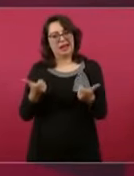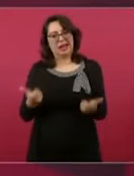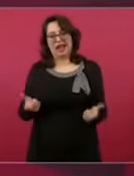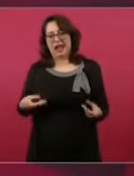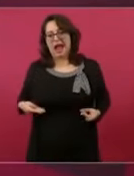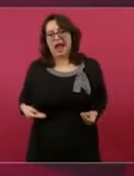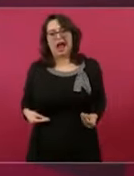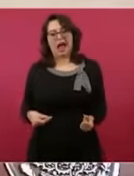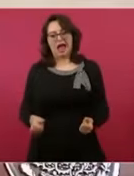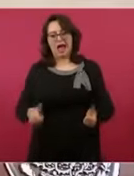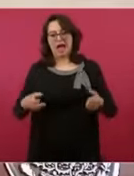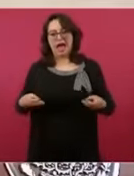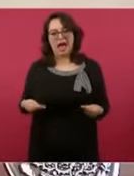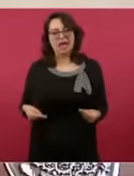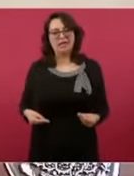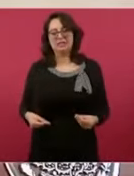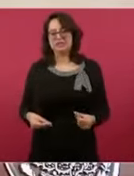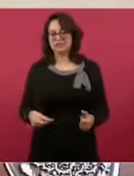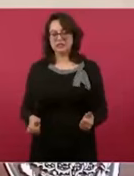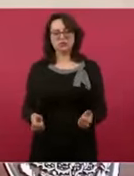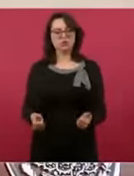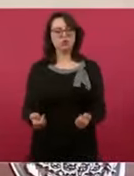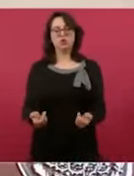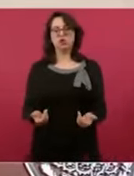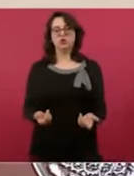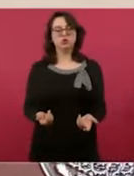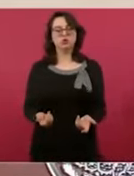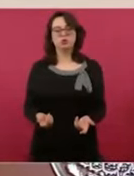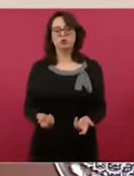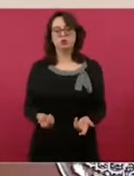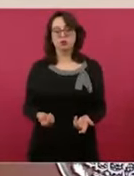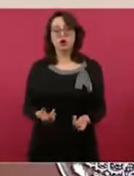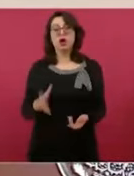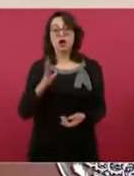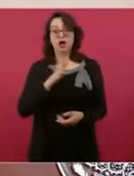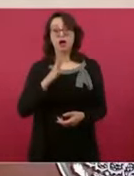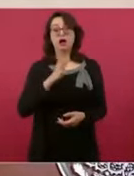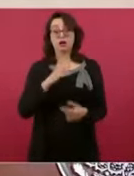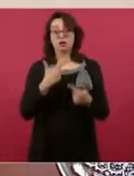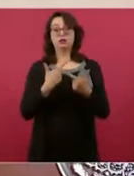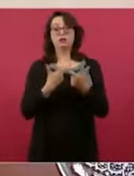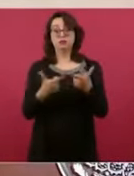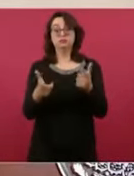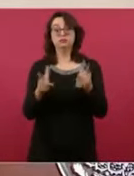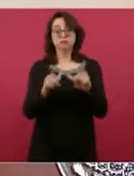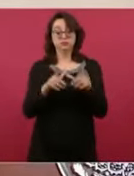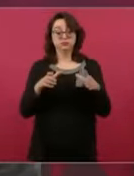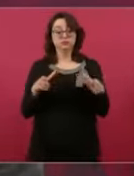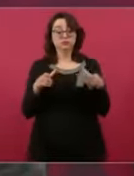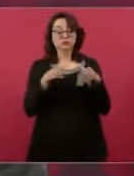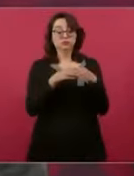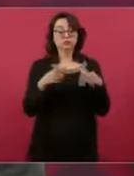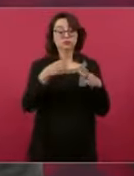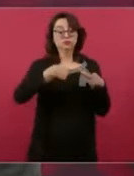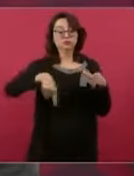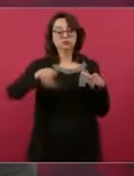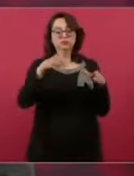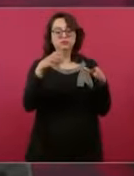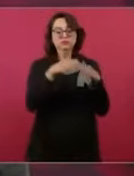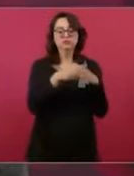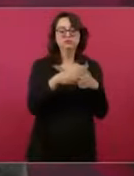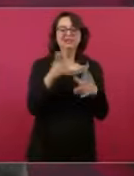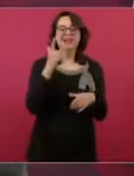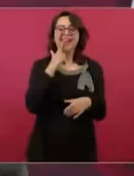Hay hasta un grupo de mercenarios